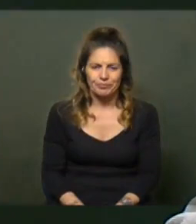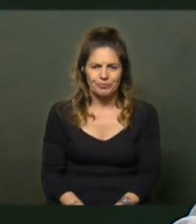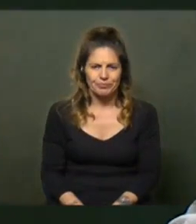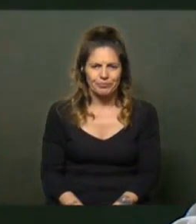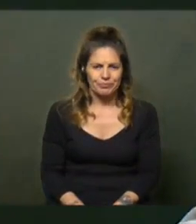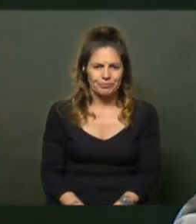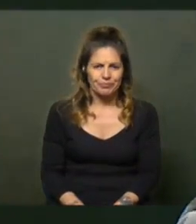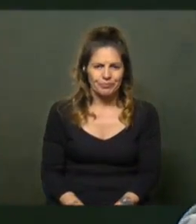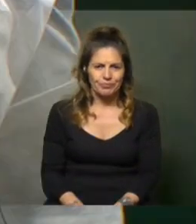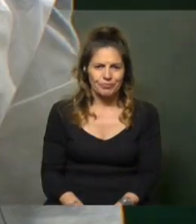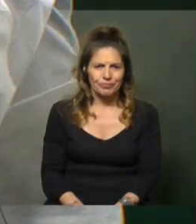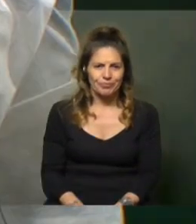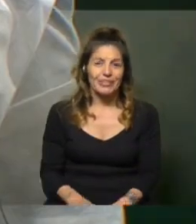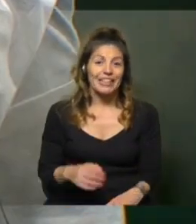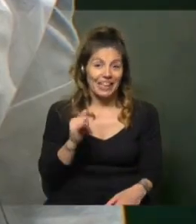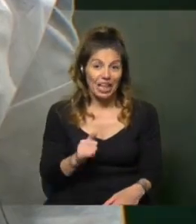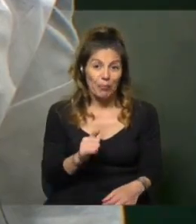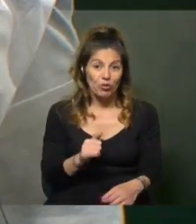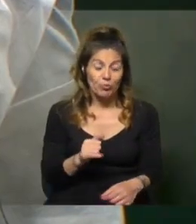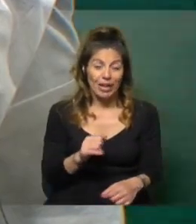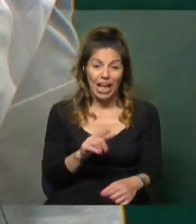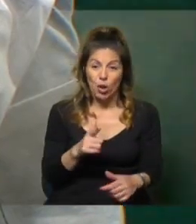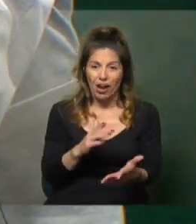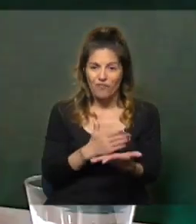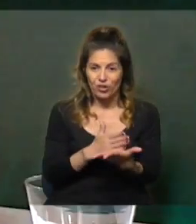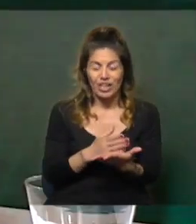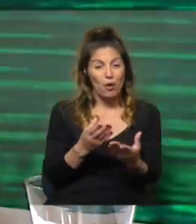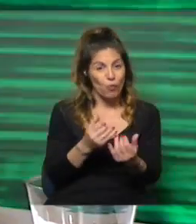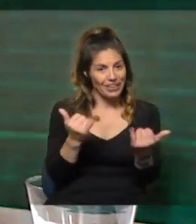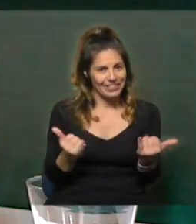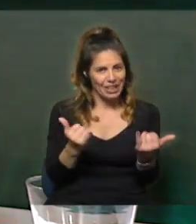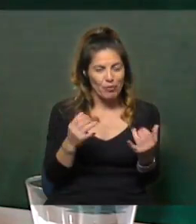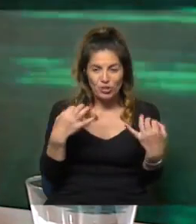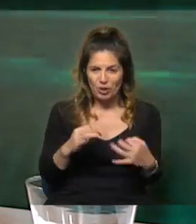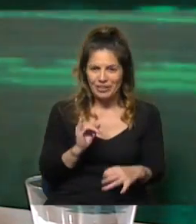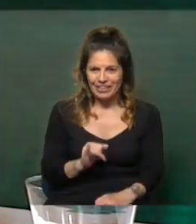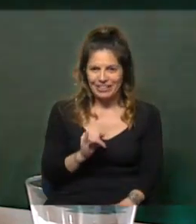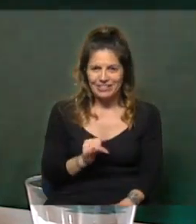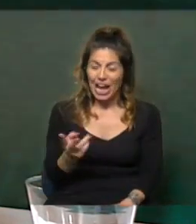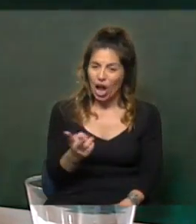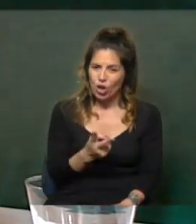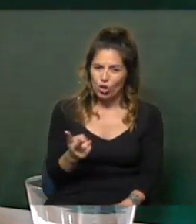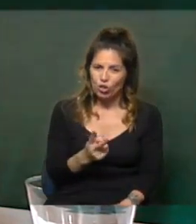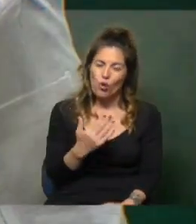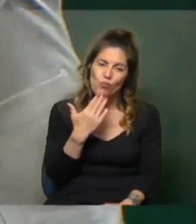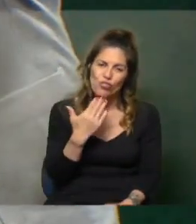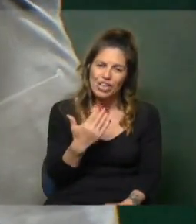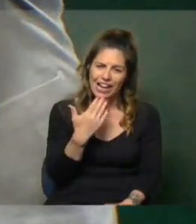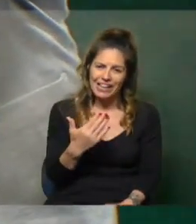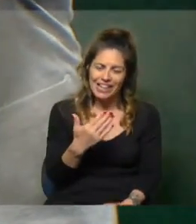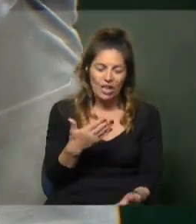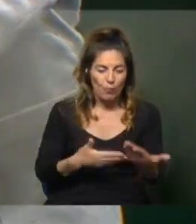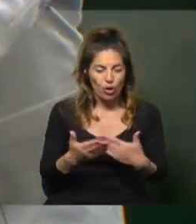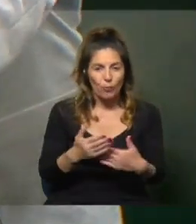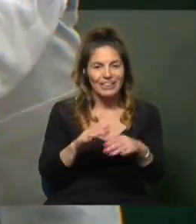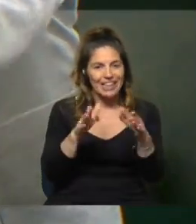frontera por un buen tiempo eh Sí seguramente que sí Álvaro padrón Pablo Álvarez Muchísimas gracias por compartir